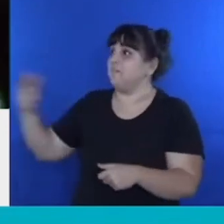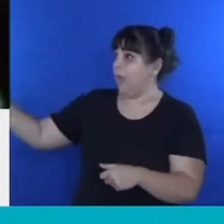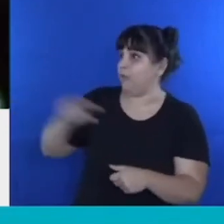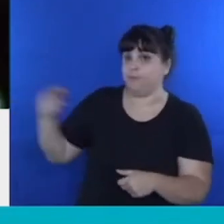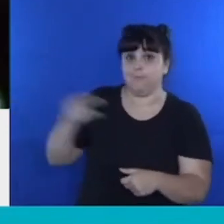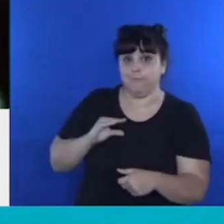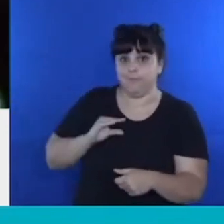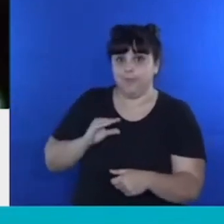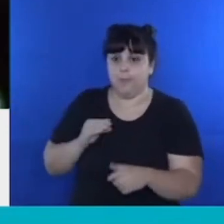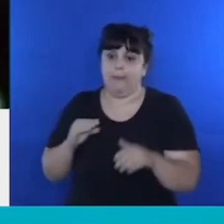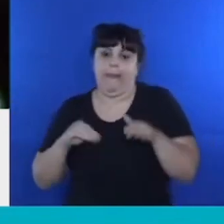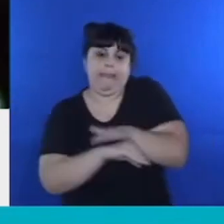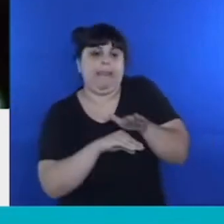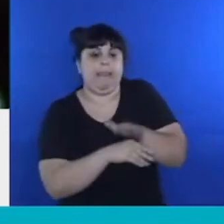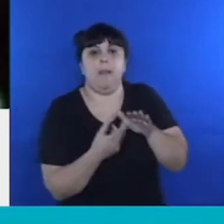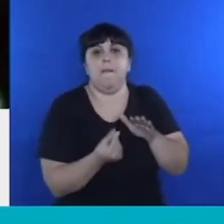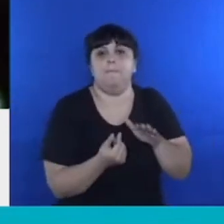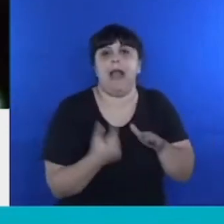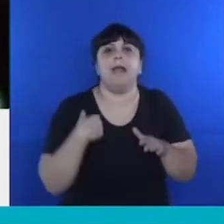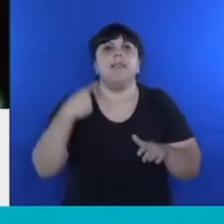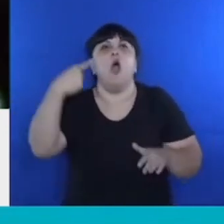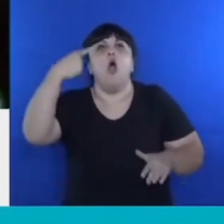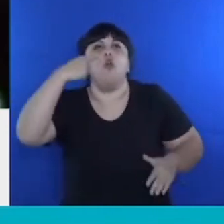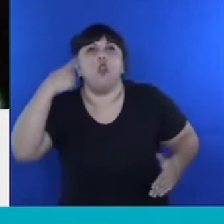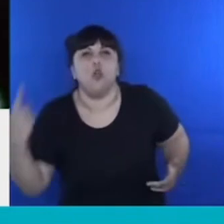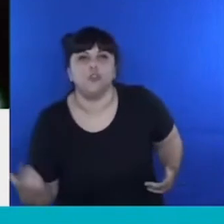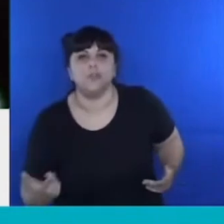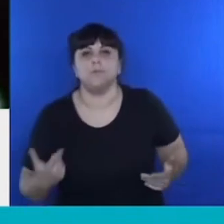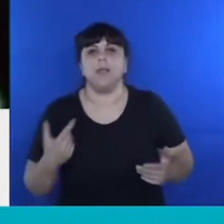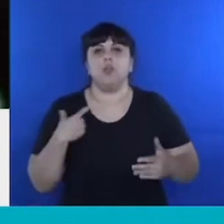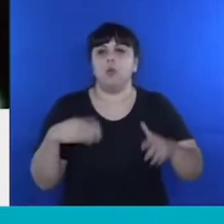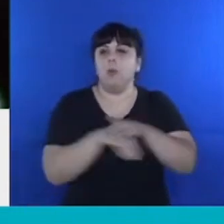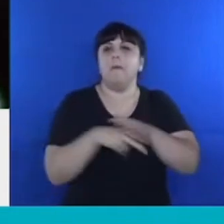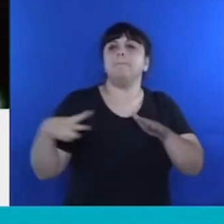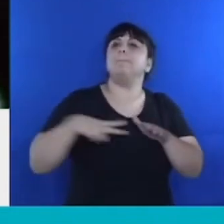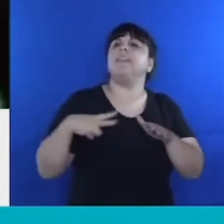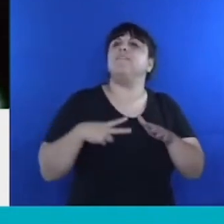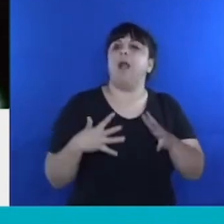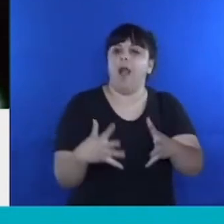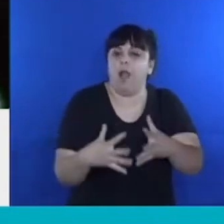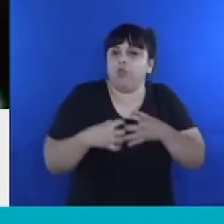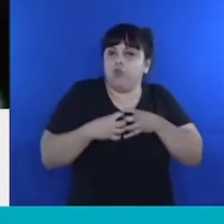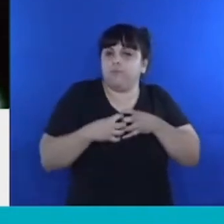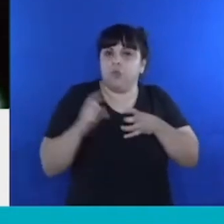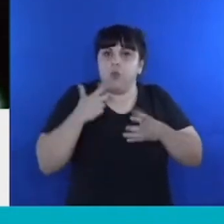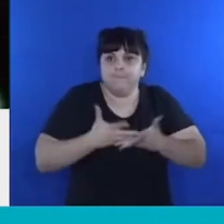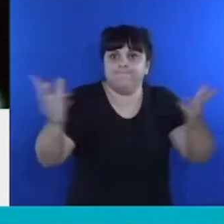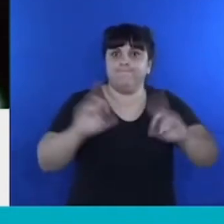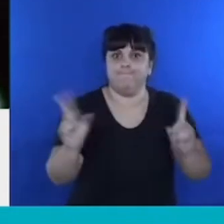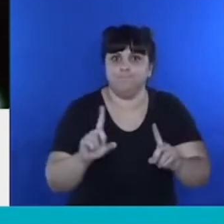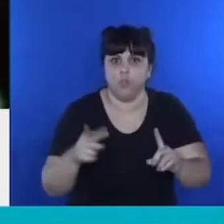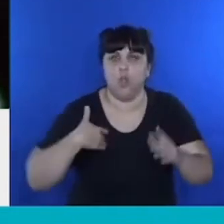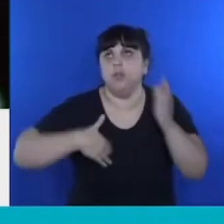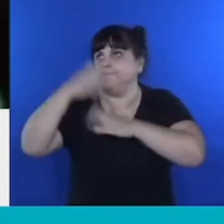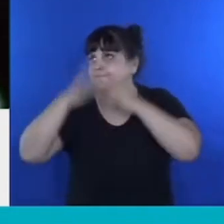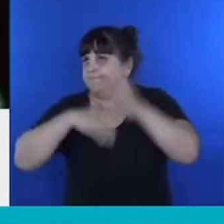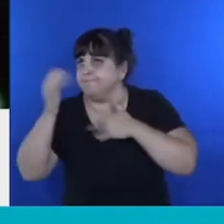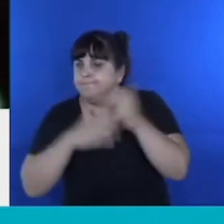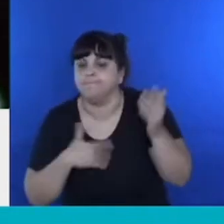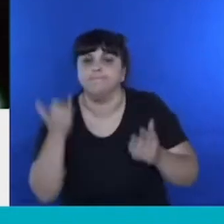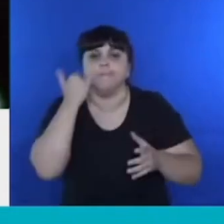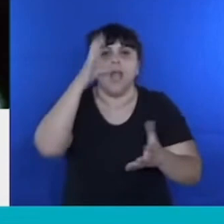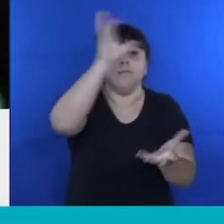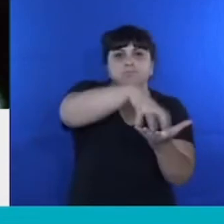que usufructúen el conocimiento, la infraestructura, el capital